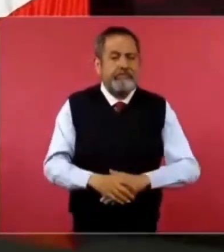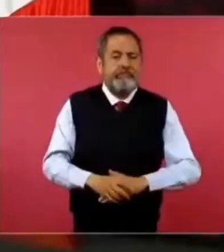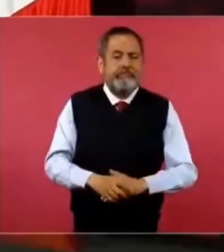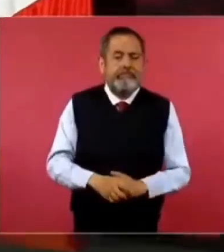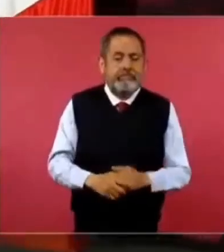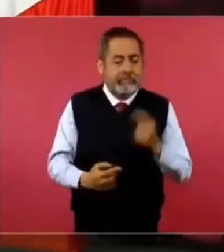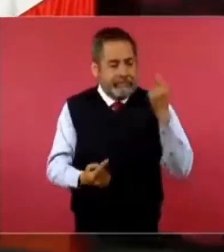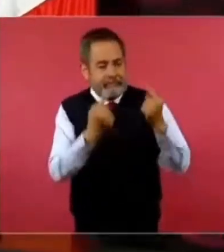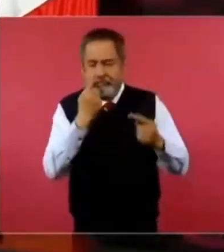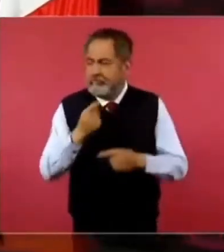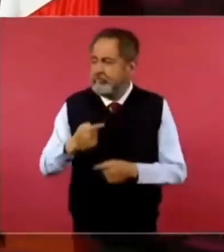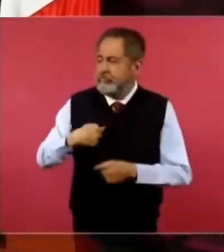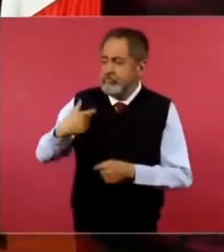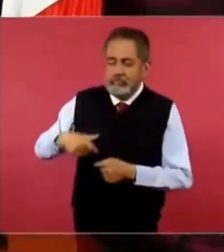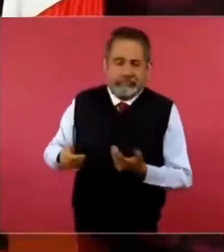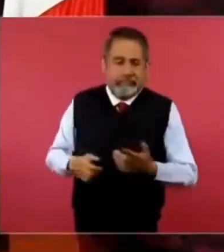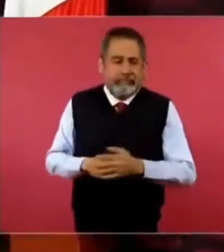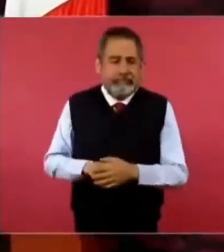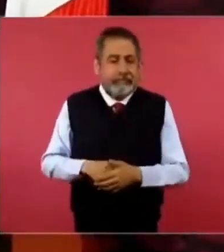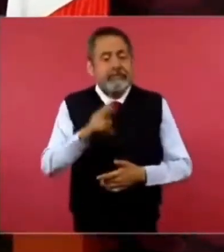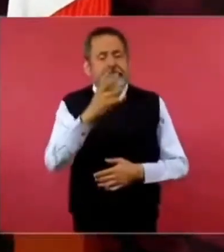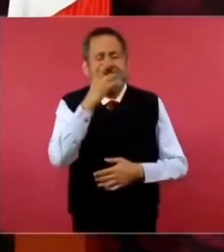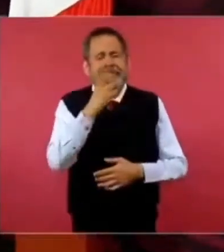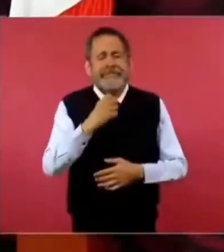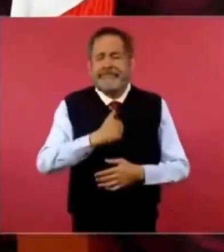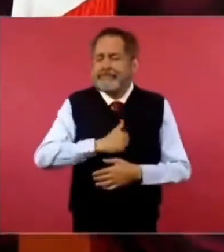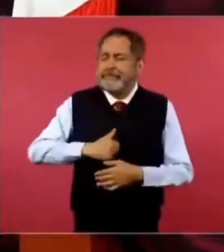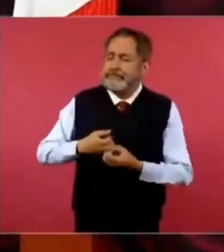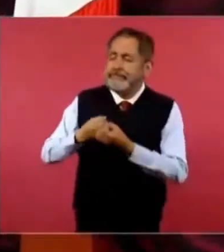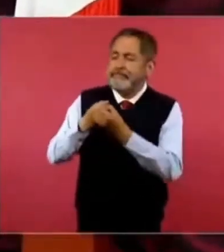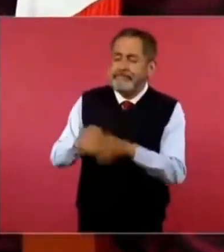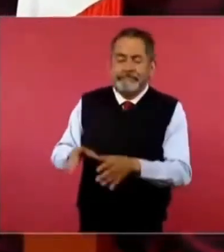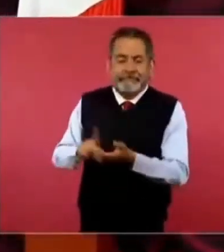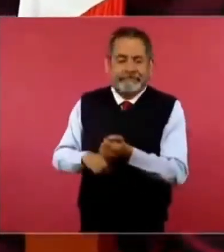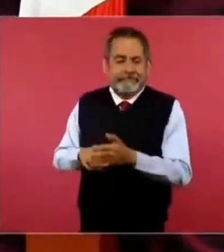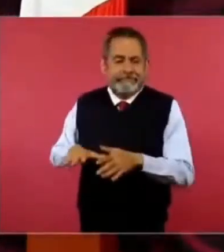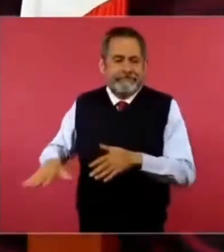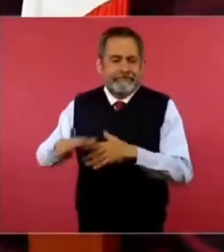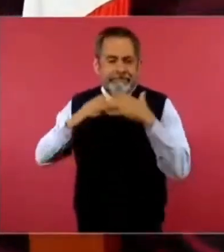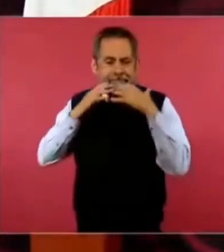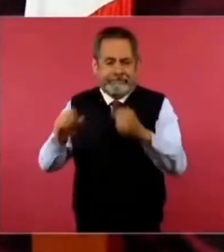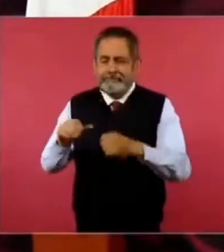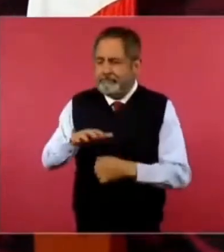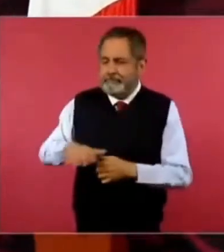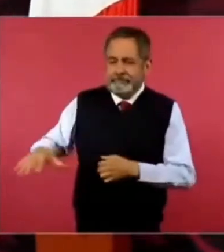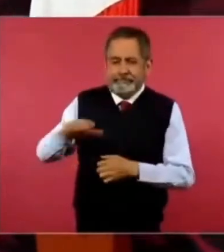Lo único que lamentaba yo es que me iba yo a quedar sin la quinta de Palenque.